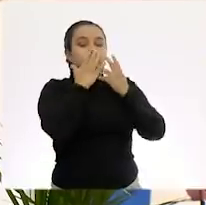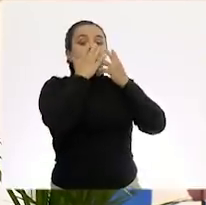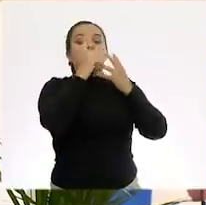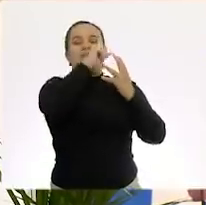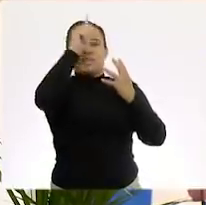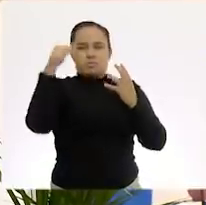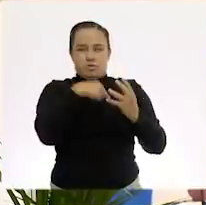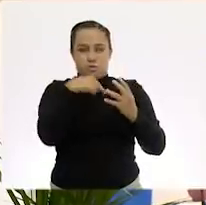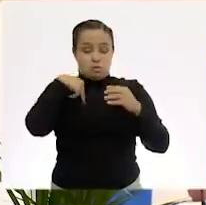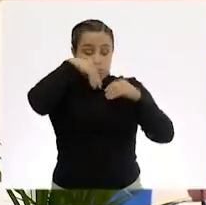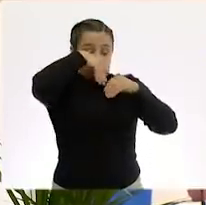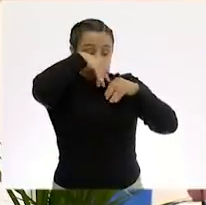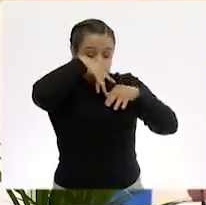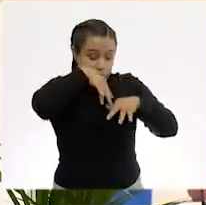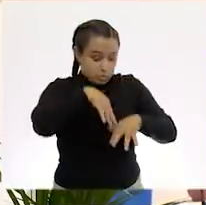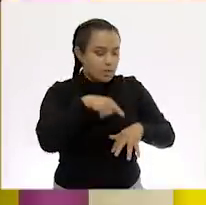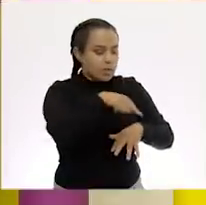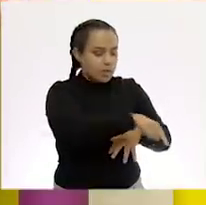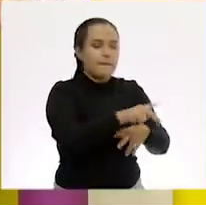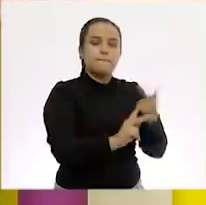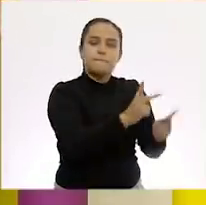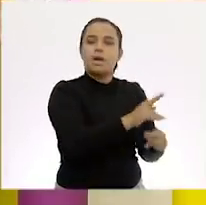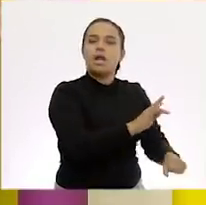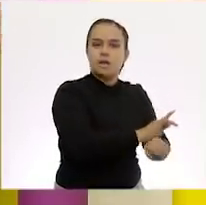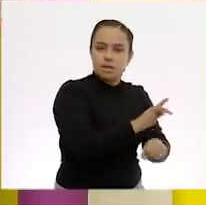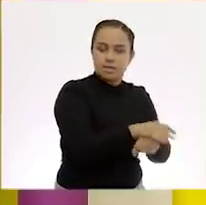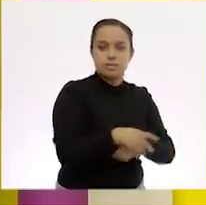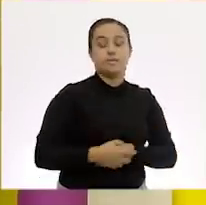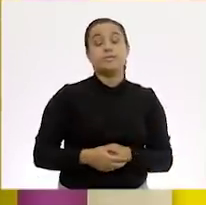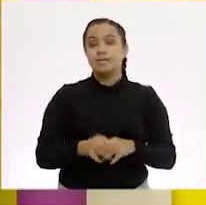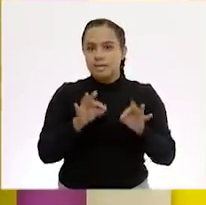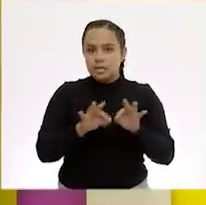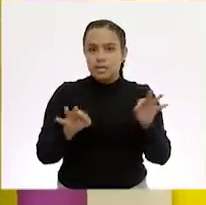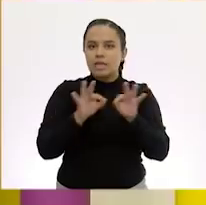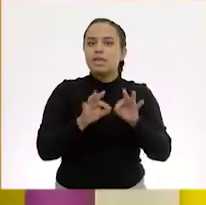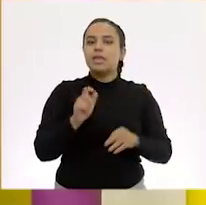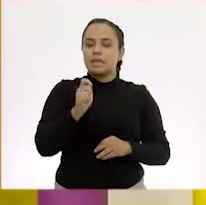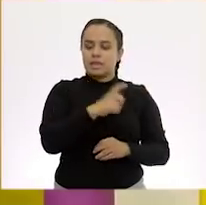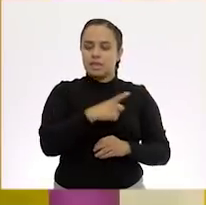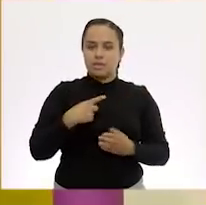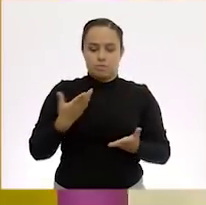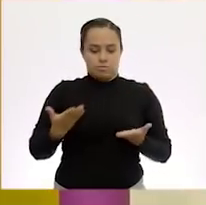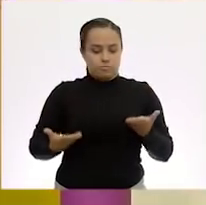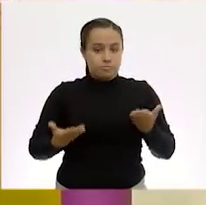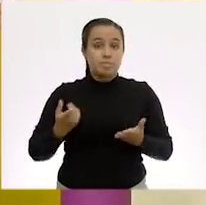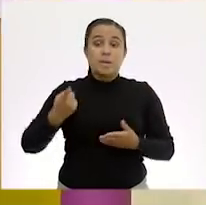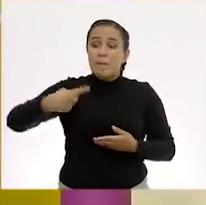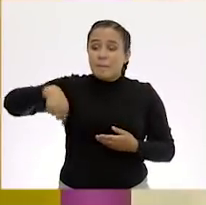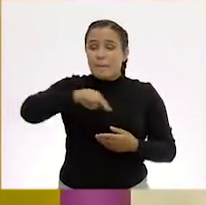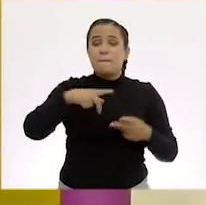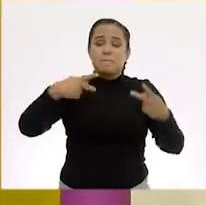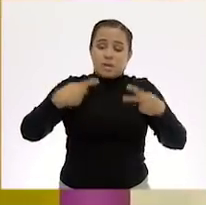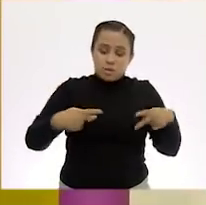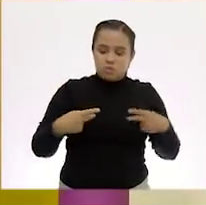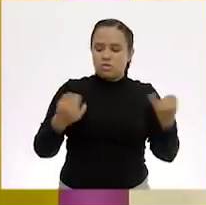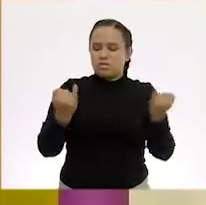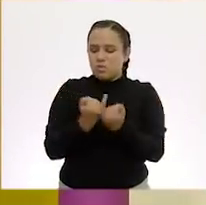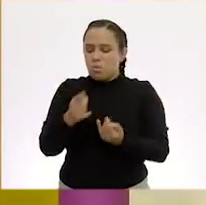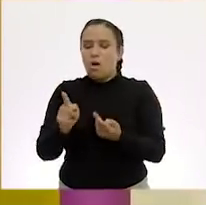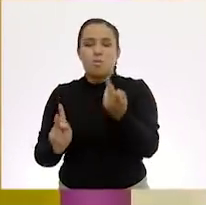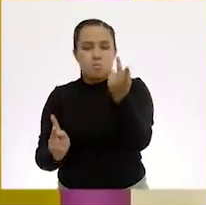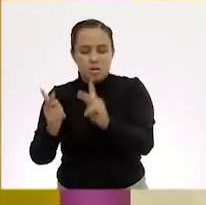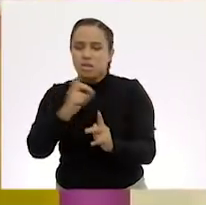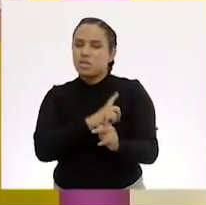que es lo que nosotros exhalamos. Por eso es tan importante que haya un equilibrio entre todos los seres vivos, porque entonces eso quiere